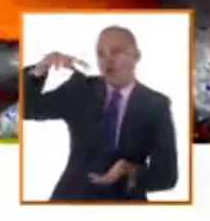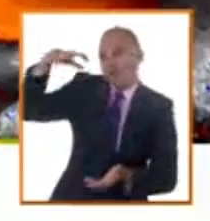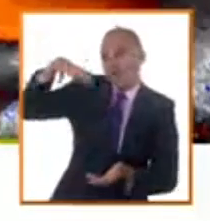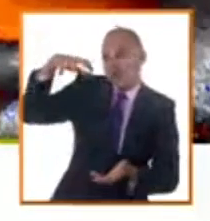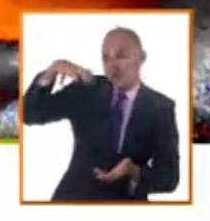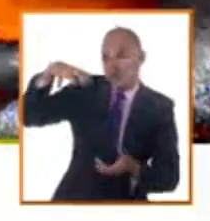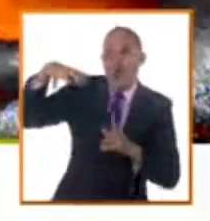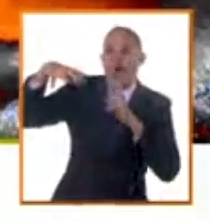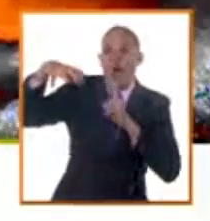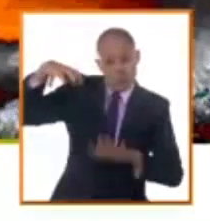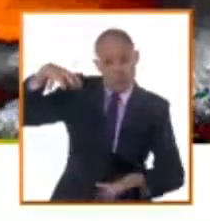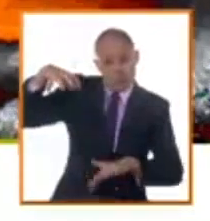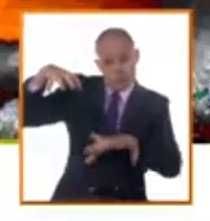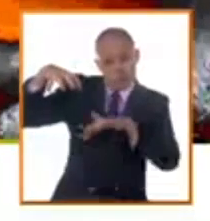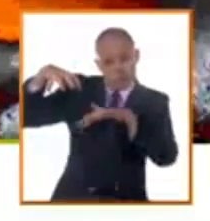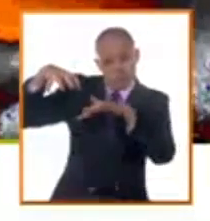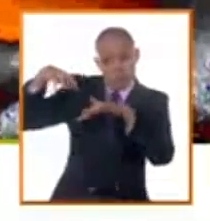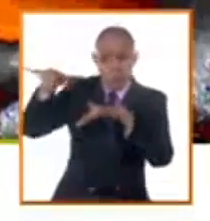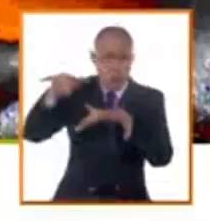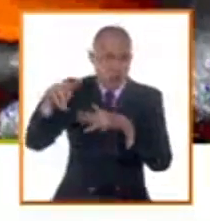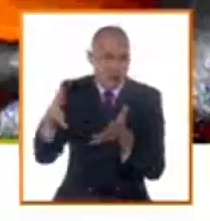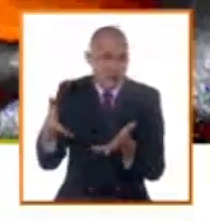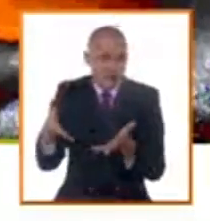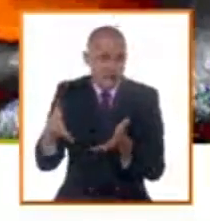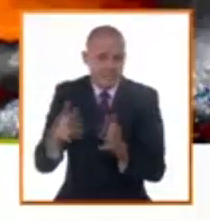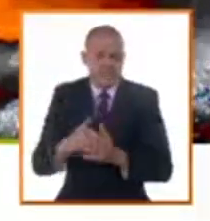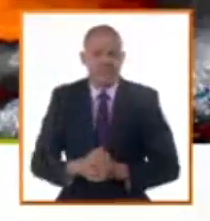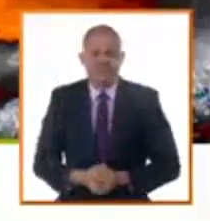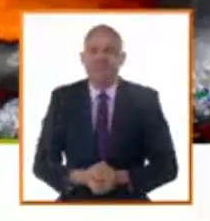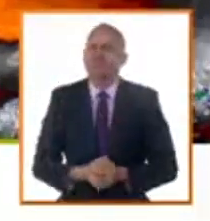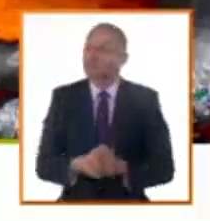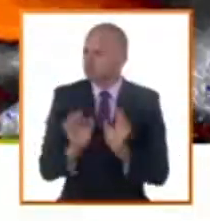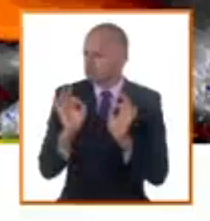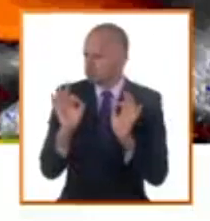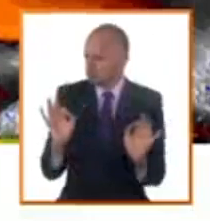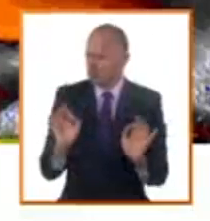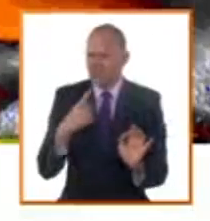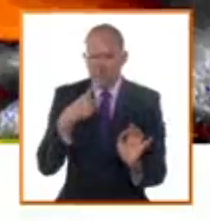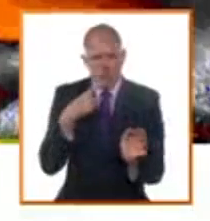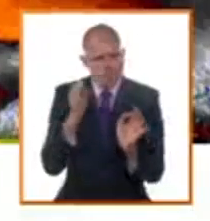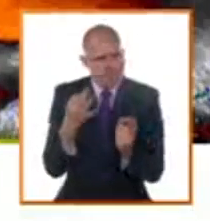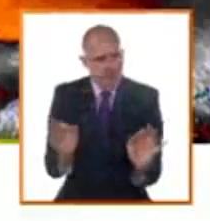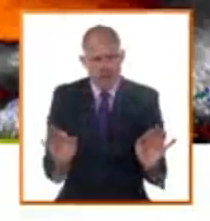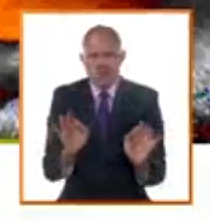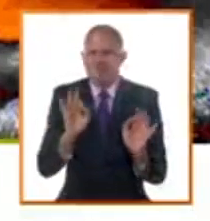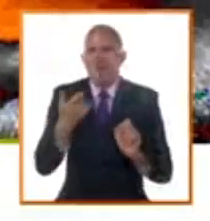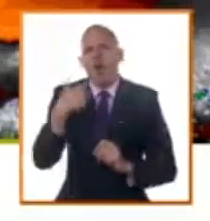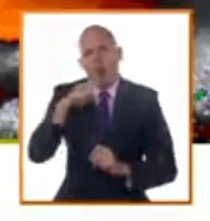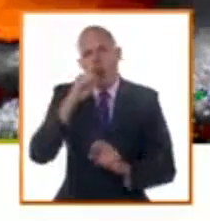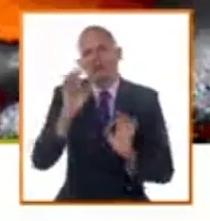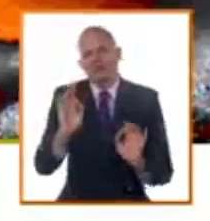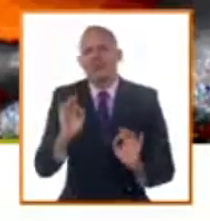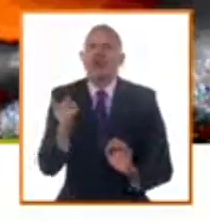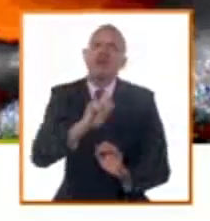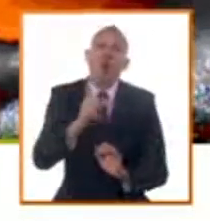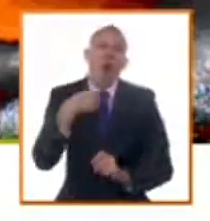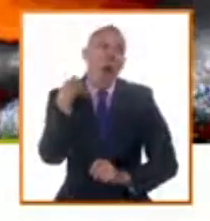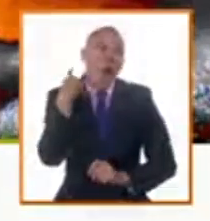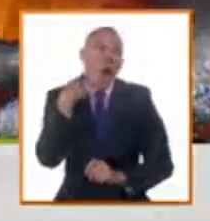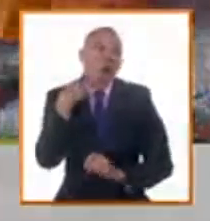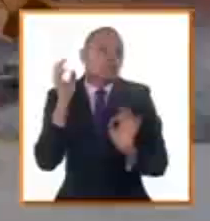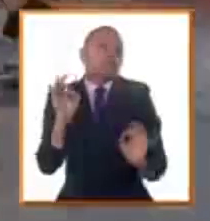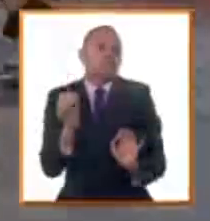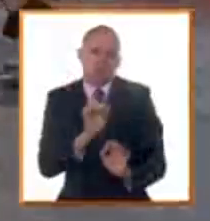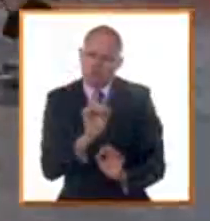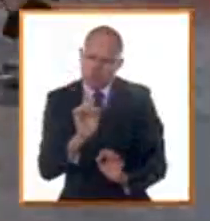días, que dieron lugar a estos procesos grandes de precipitación. Y es muy típico de los meses de junio. No todos los meses de junio ocurre, pero sí es característico